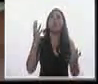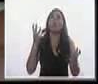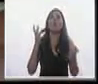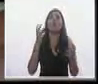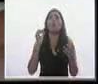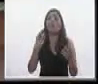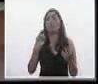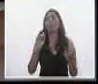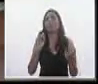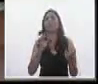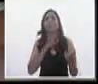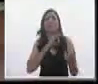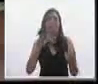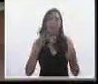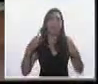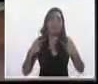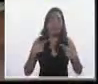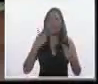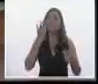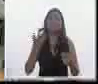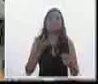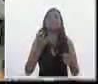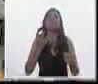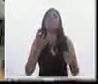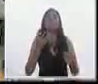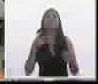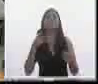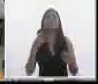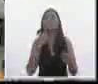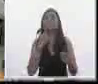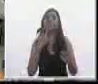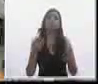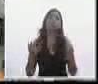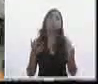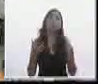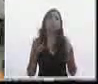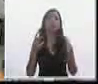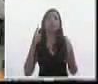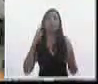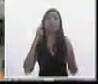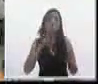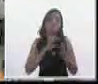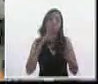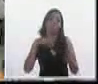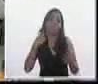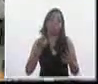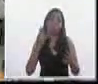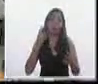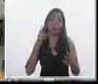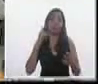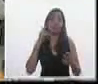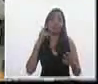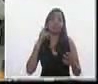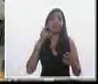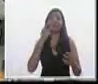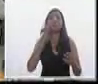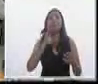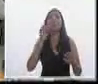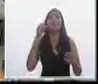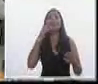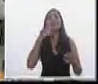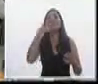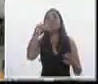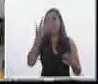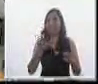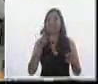o llegar a ser una persona que a lo mejor eres eh muda tienes una discapacidad en el habla Y definitivamente para